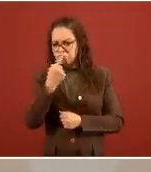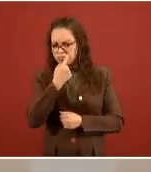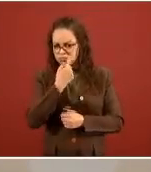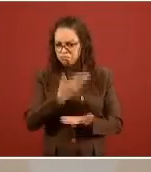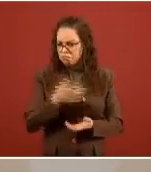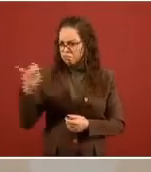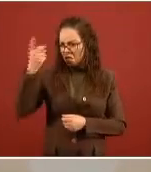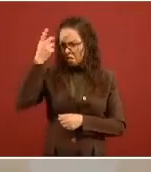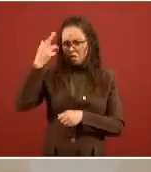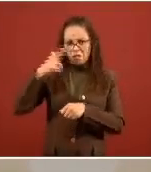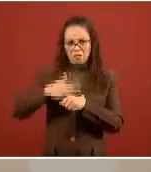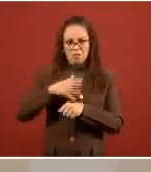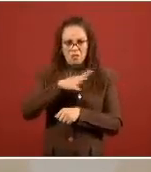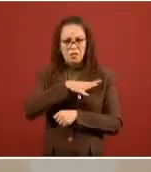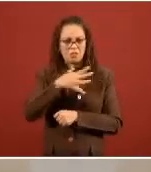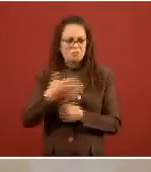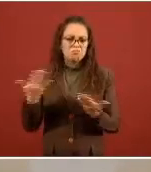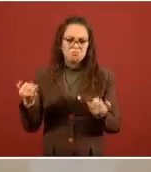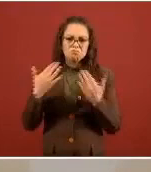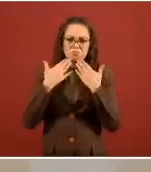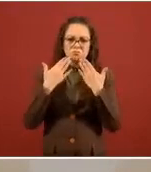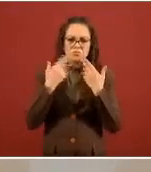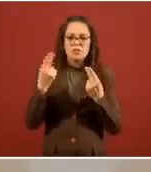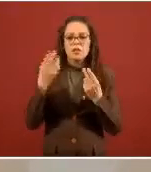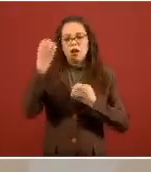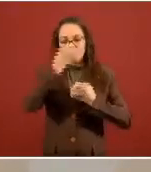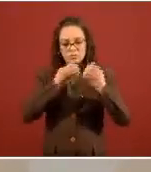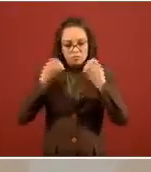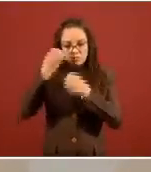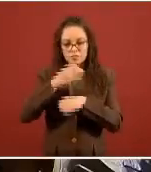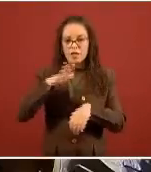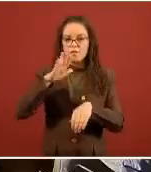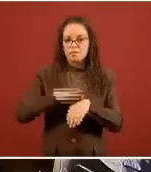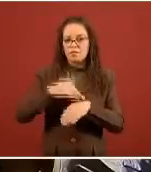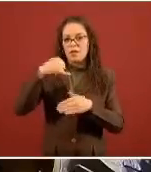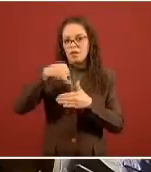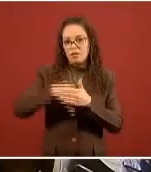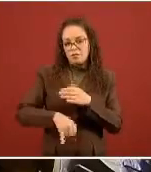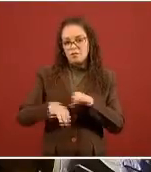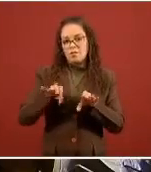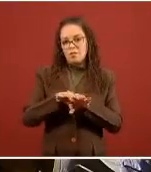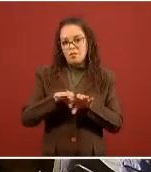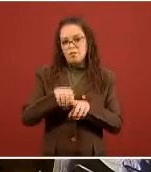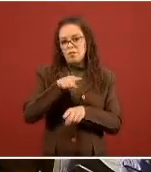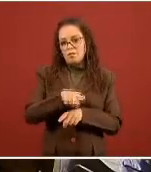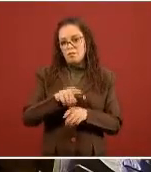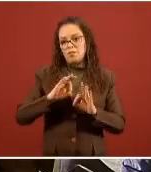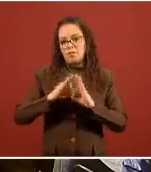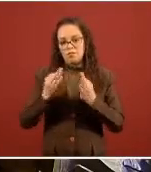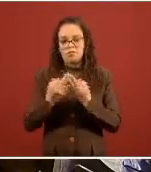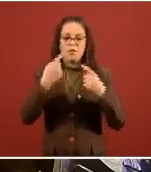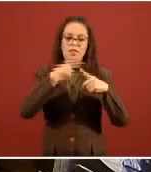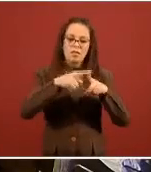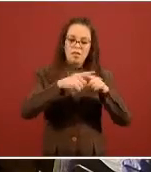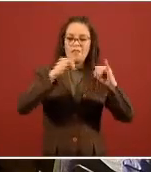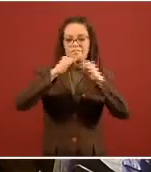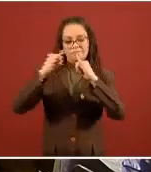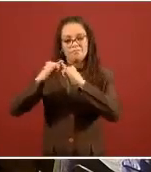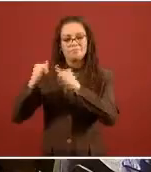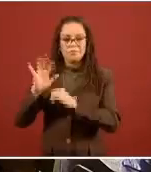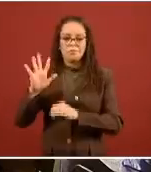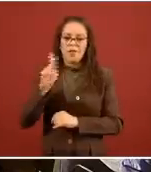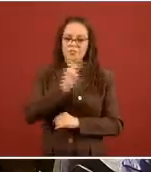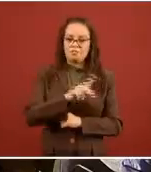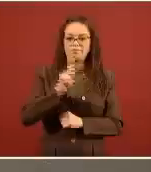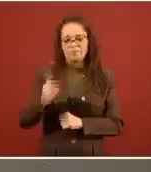general y se analizarán otro tipo de medidas semejantes en las otras instituciones. Vamos a darle